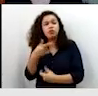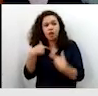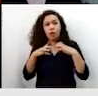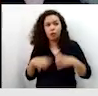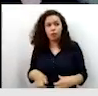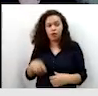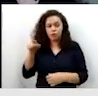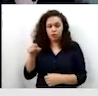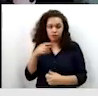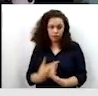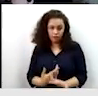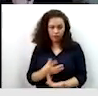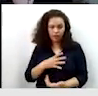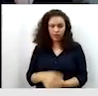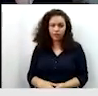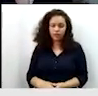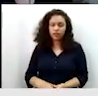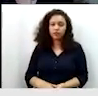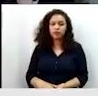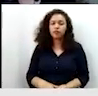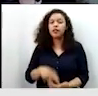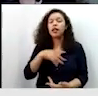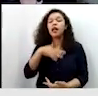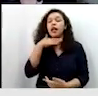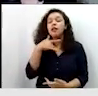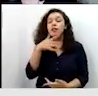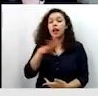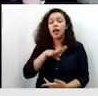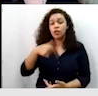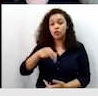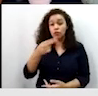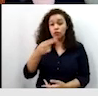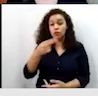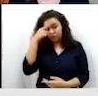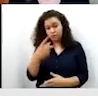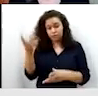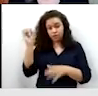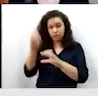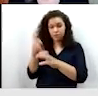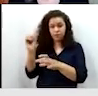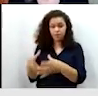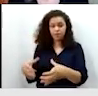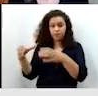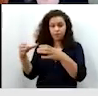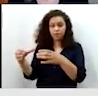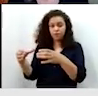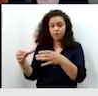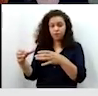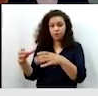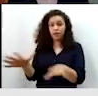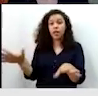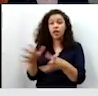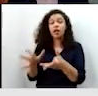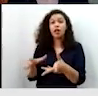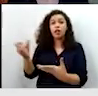caso, que aquellos contenedores que haya utilizado para colocar esa bolsita, entre cada cambio de bolsa